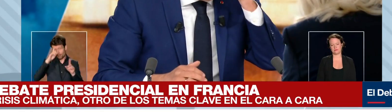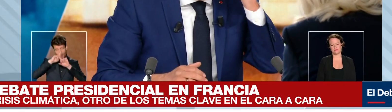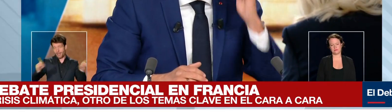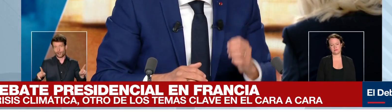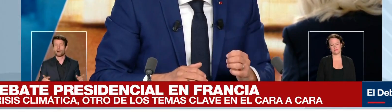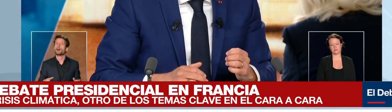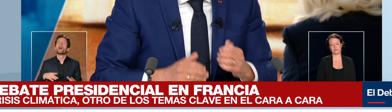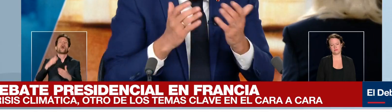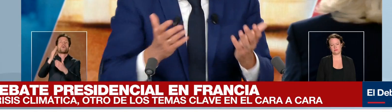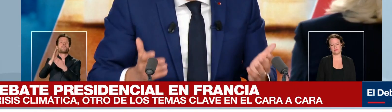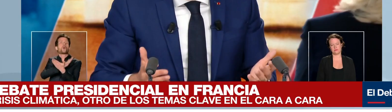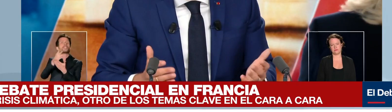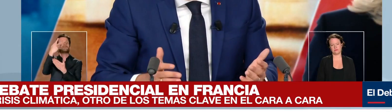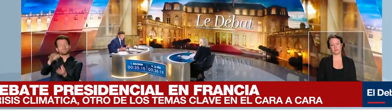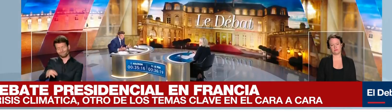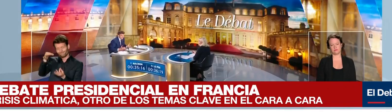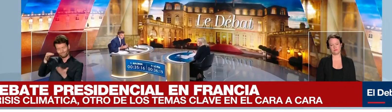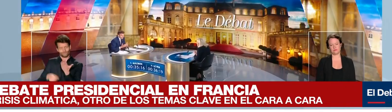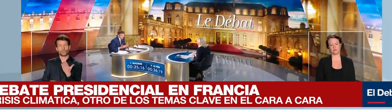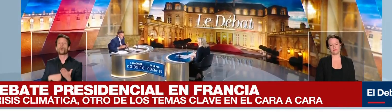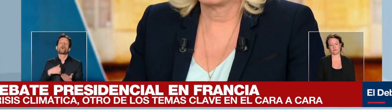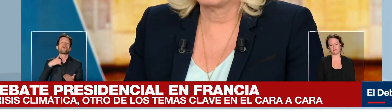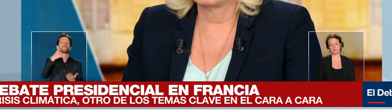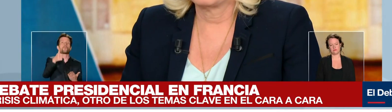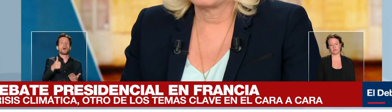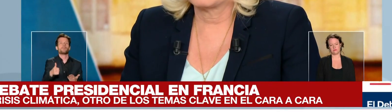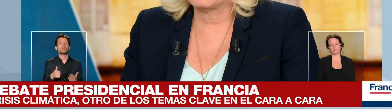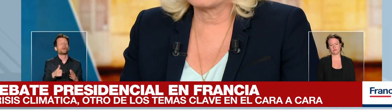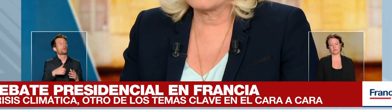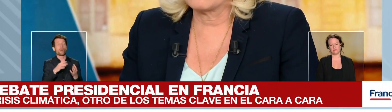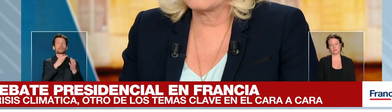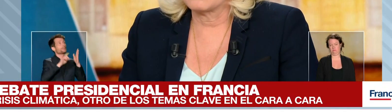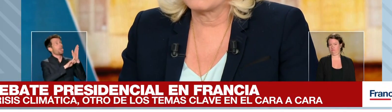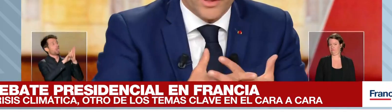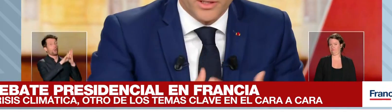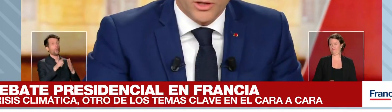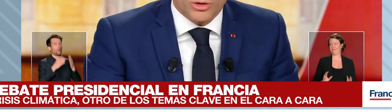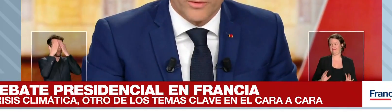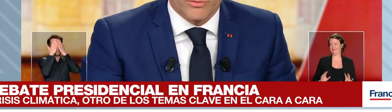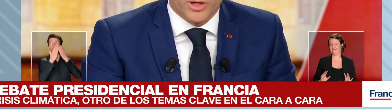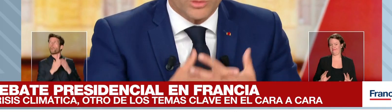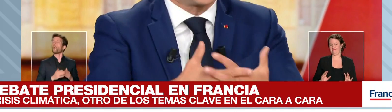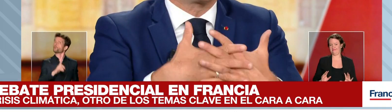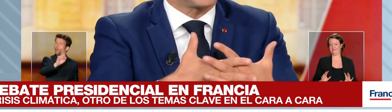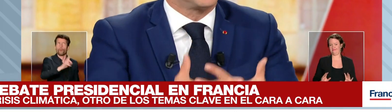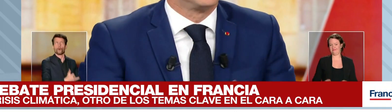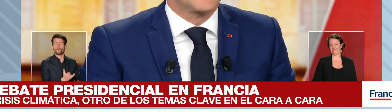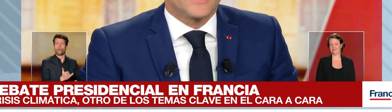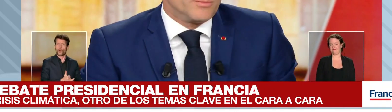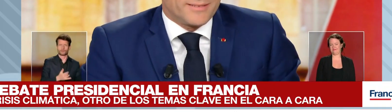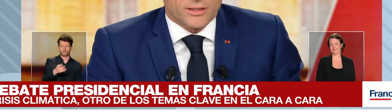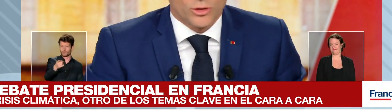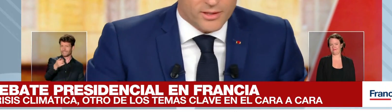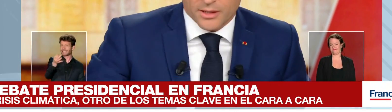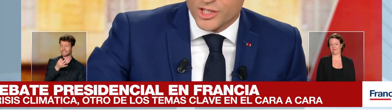leí su proyecto, que es muy transparente. Usted es una escéptica del clima. Sí, usted dijo que con usted la neutralidad